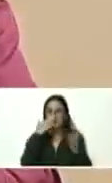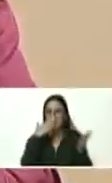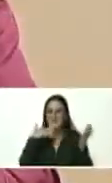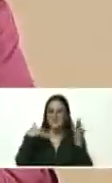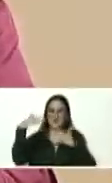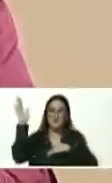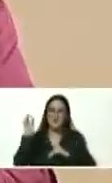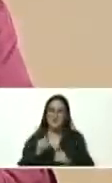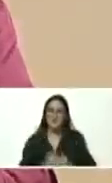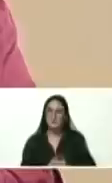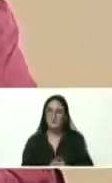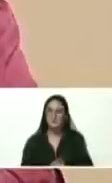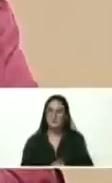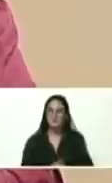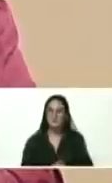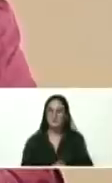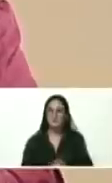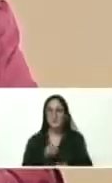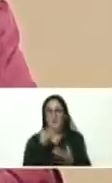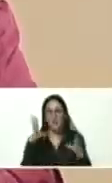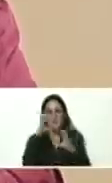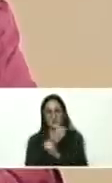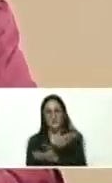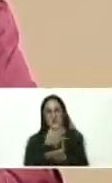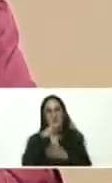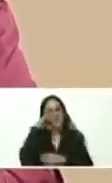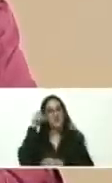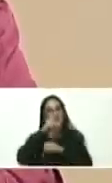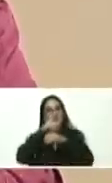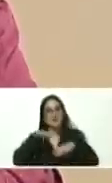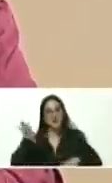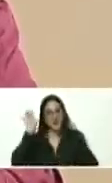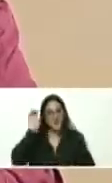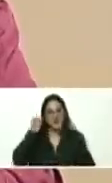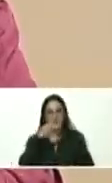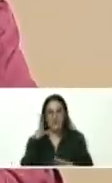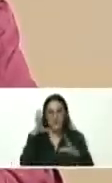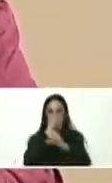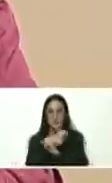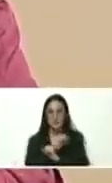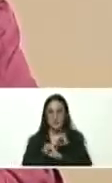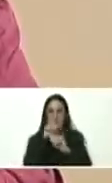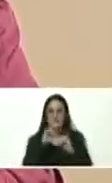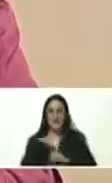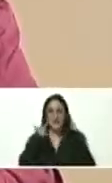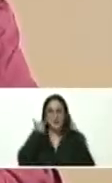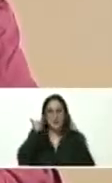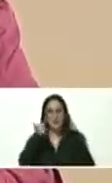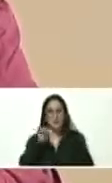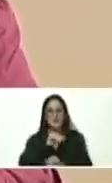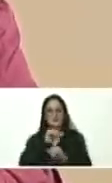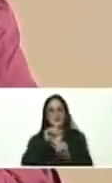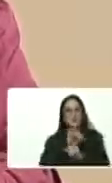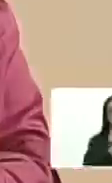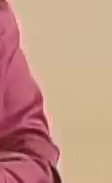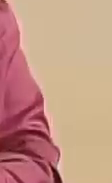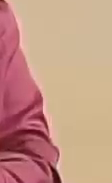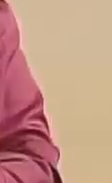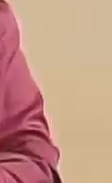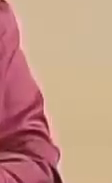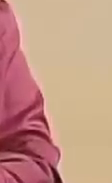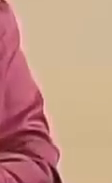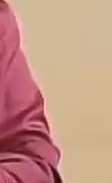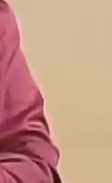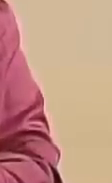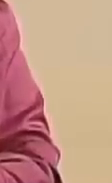venceremos buena noche puede que dios bendiga a nuestra patria buena noche feliz lunes feliz semana para todo gracias